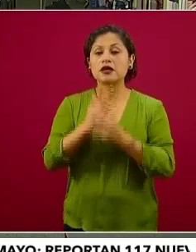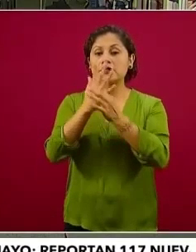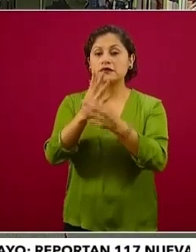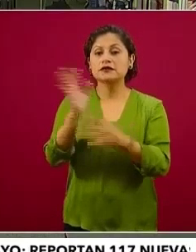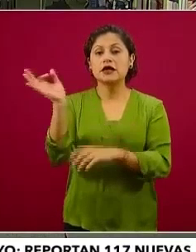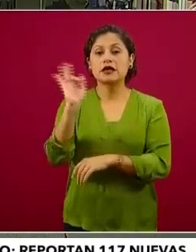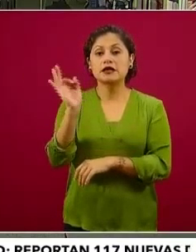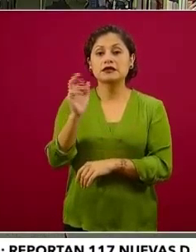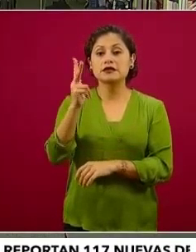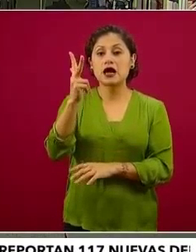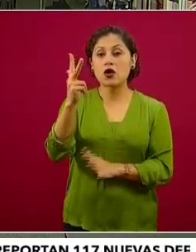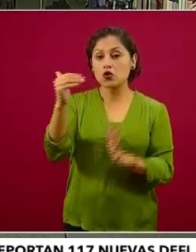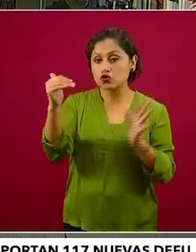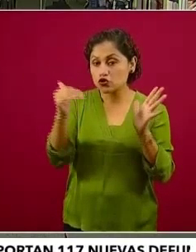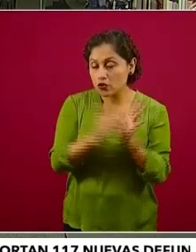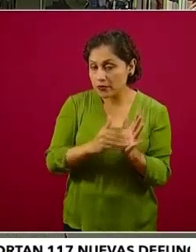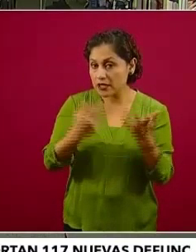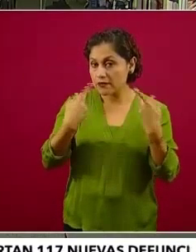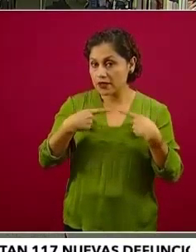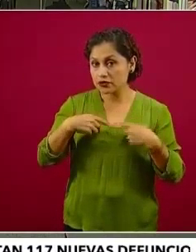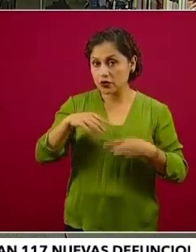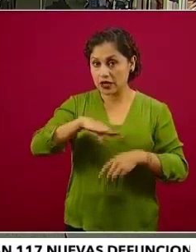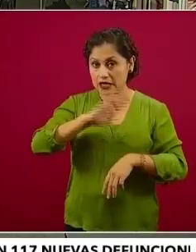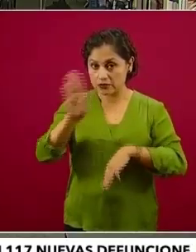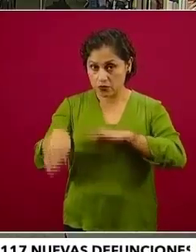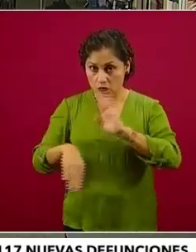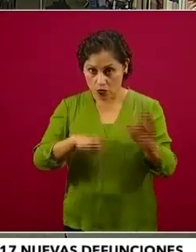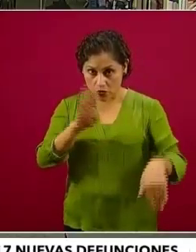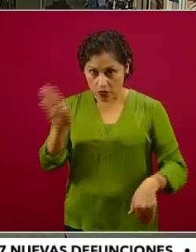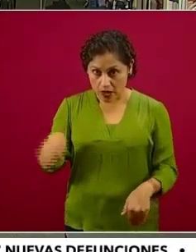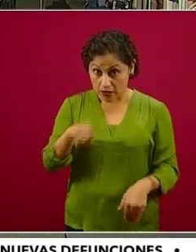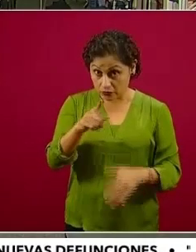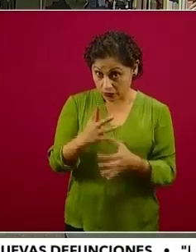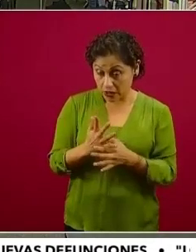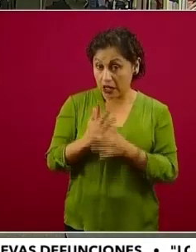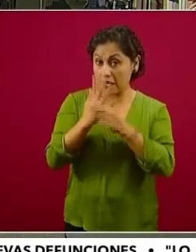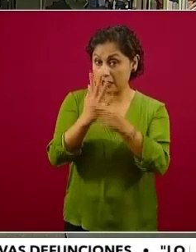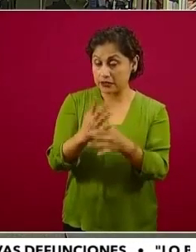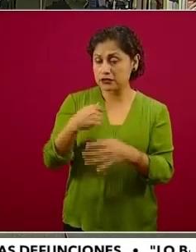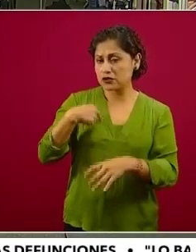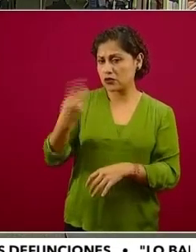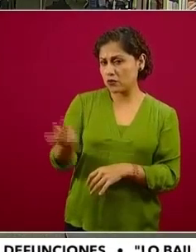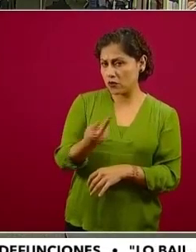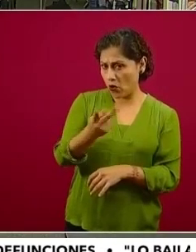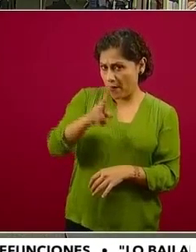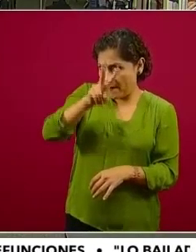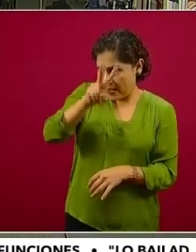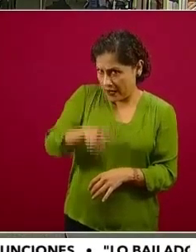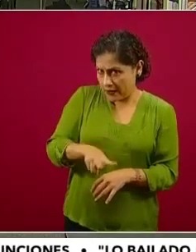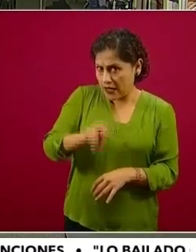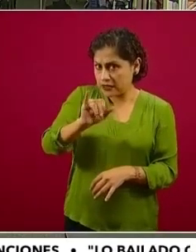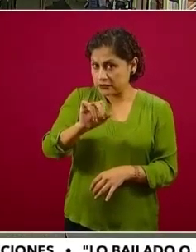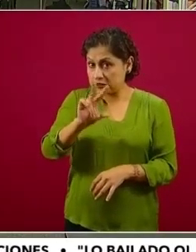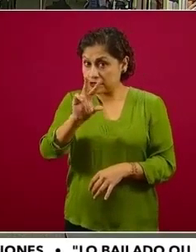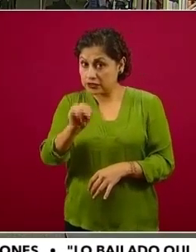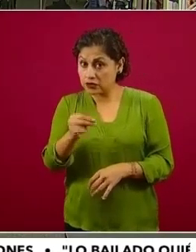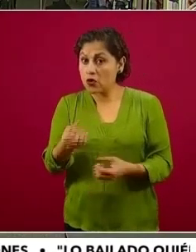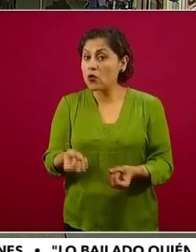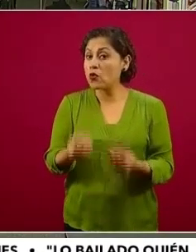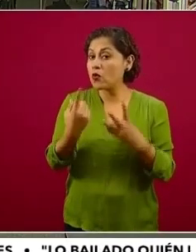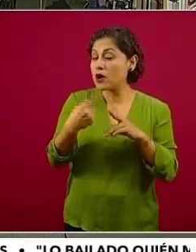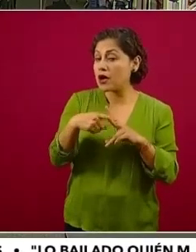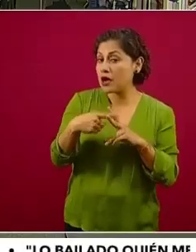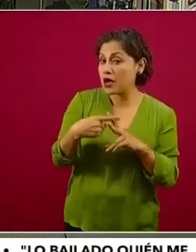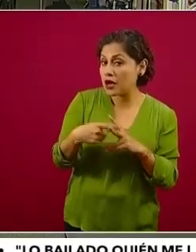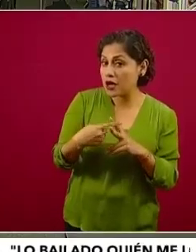esta pandemia. No sé si es exacto, saber si nos puede decir exactamente si sería esa